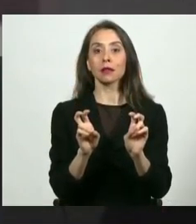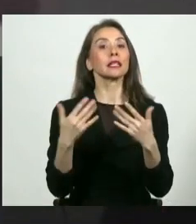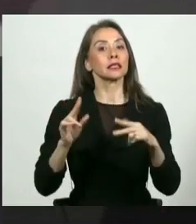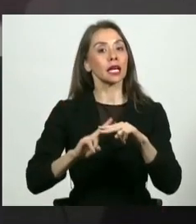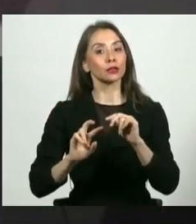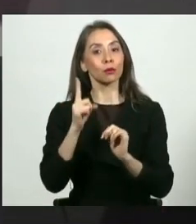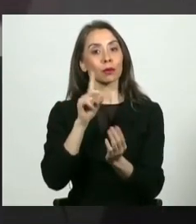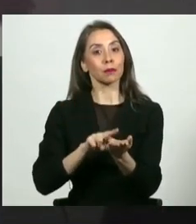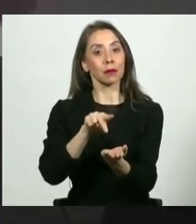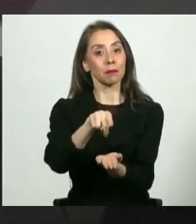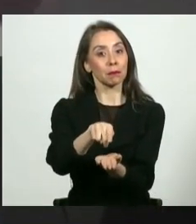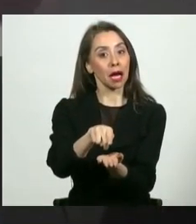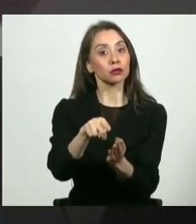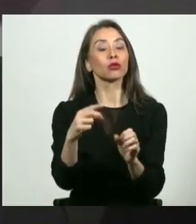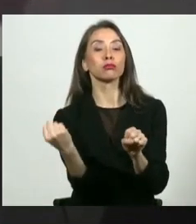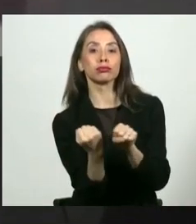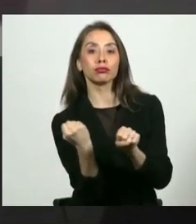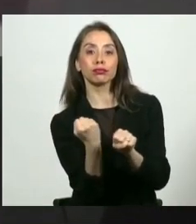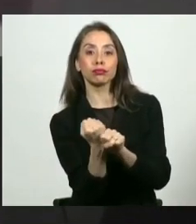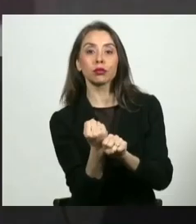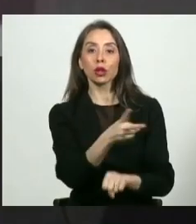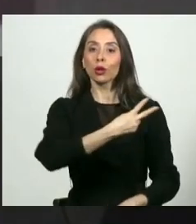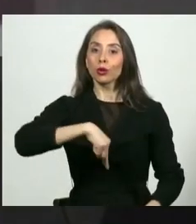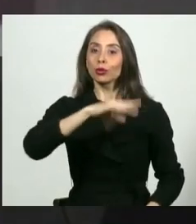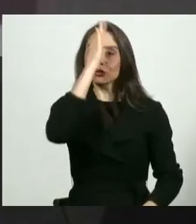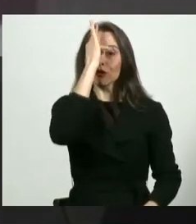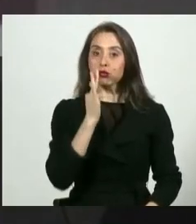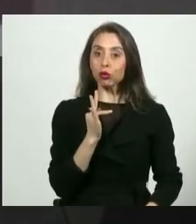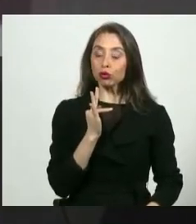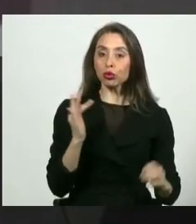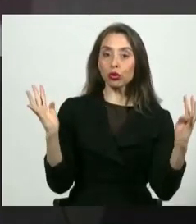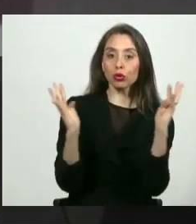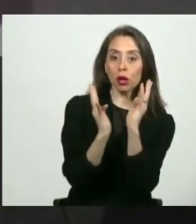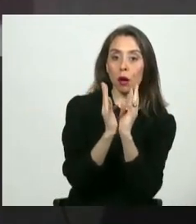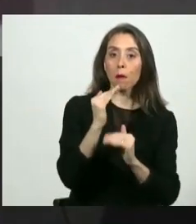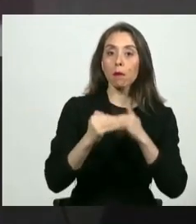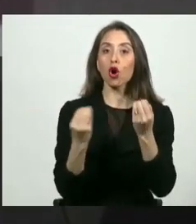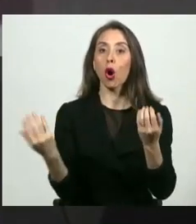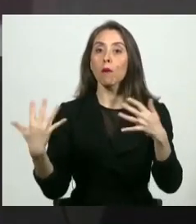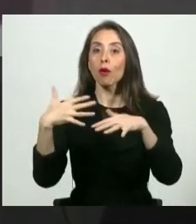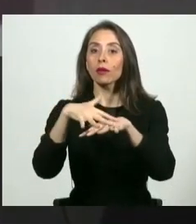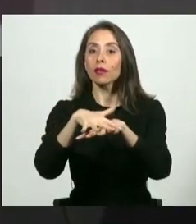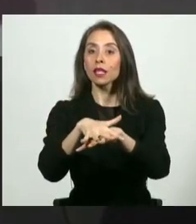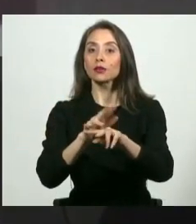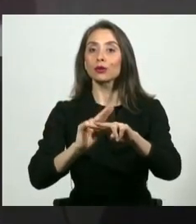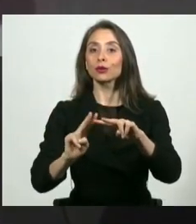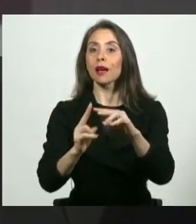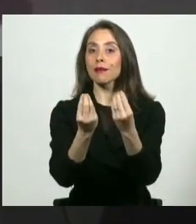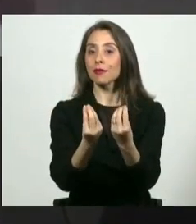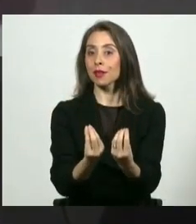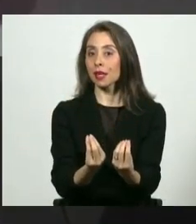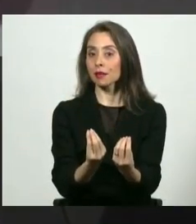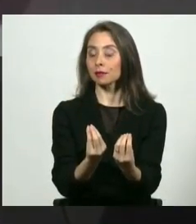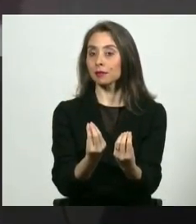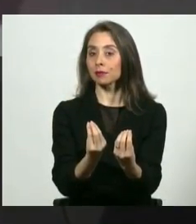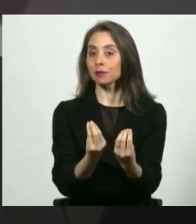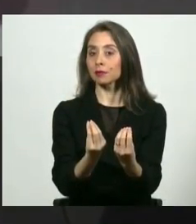hecho un primer paso, que ha sido trabajar también con nuestros funcionarios, para que ese proceso de integración se lleve a cabo de buena manera y de